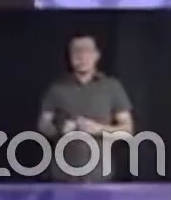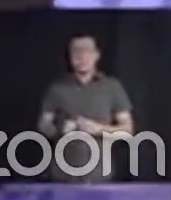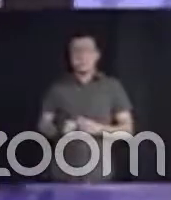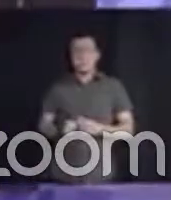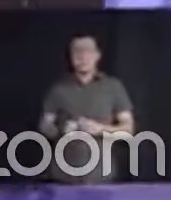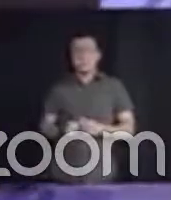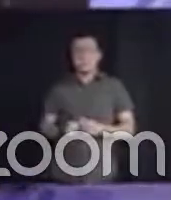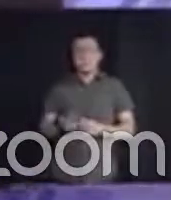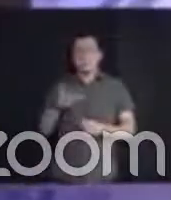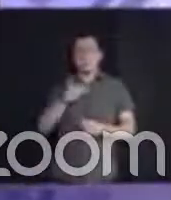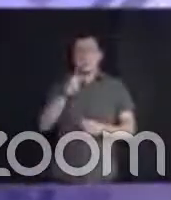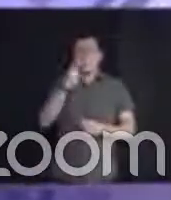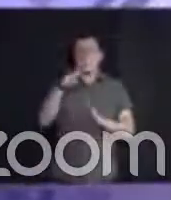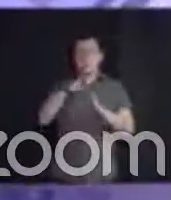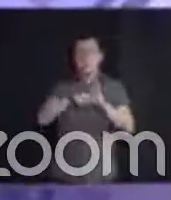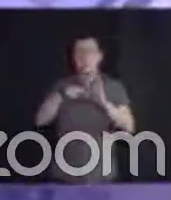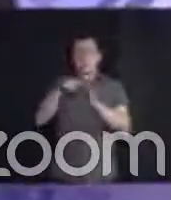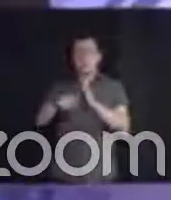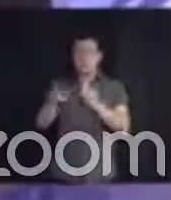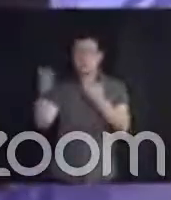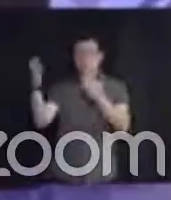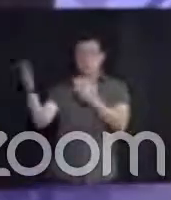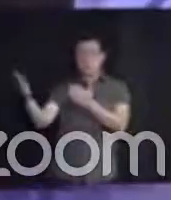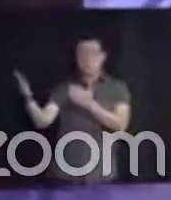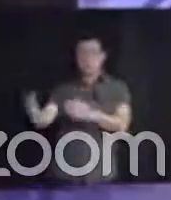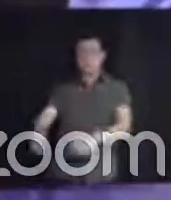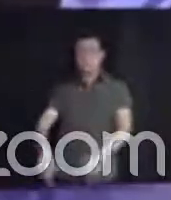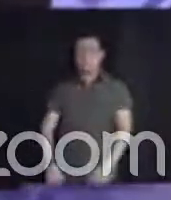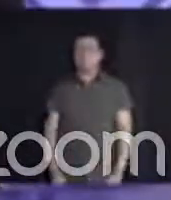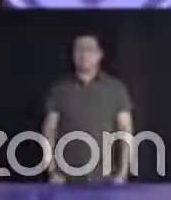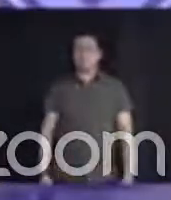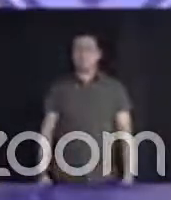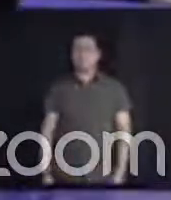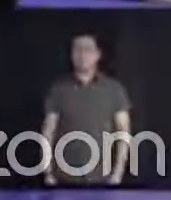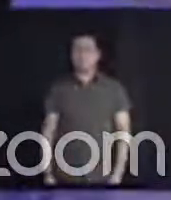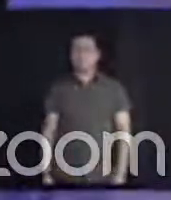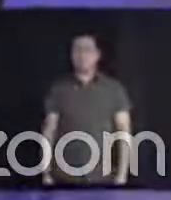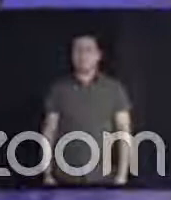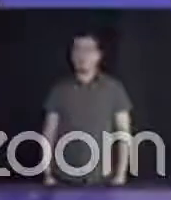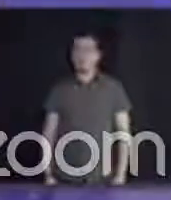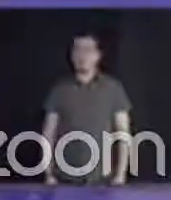Y tenemos un videito, así es que adelante, por favor, corre video.